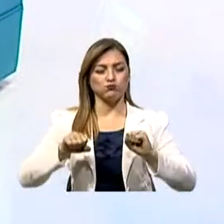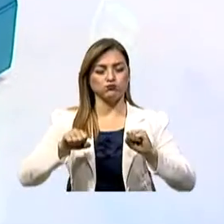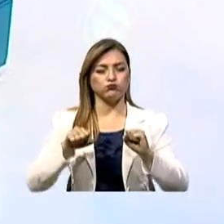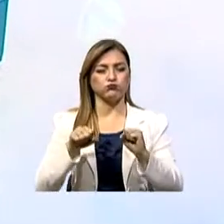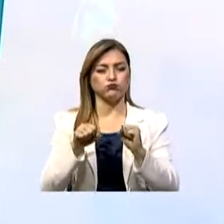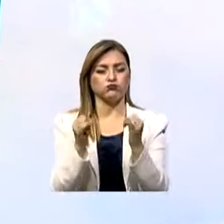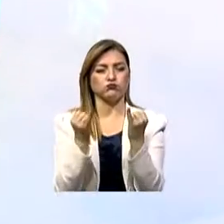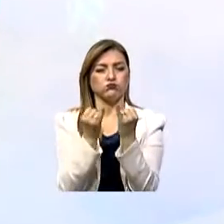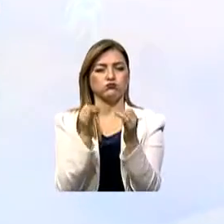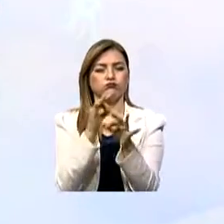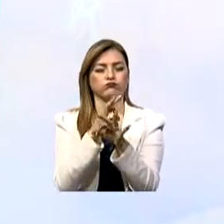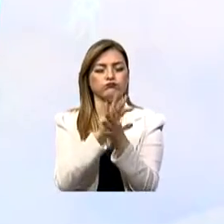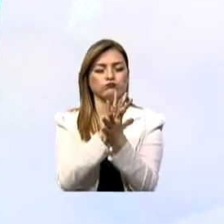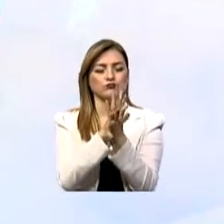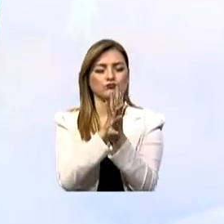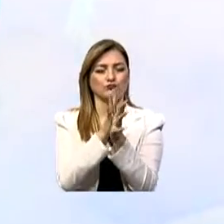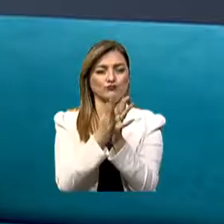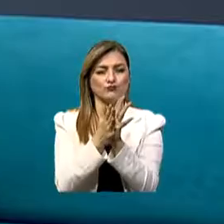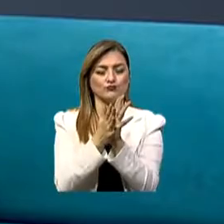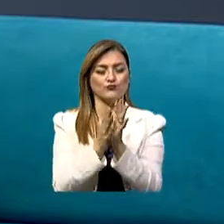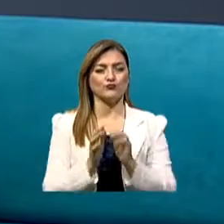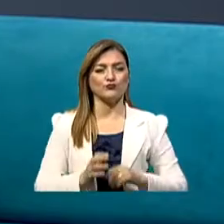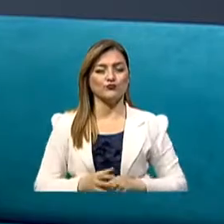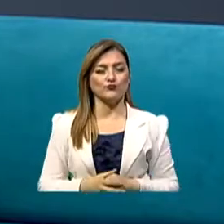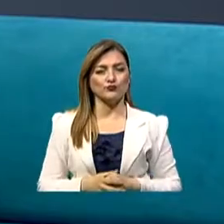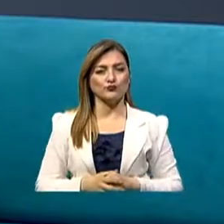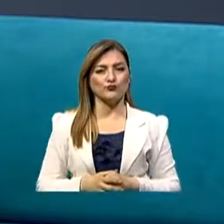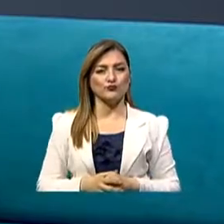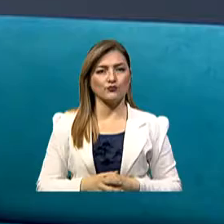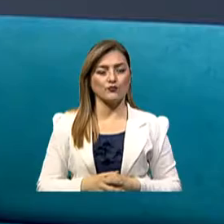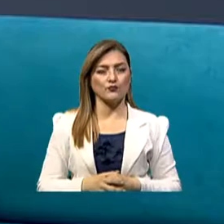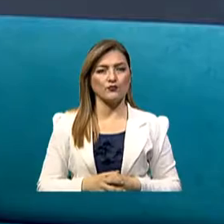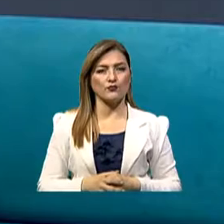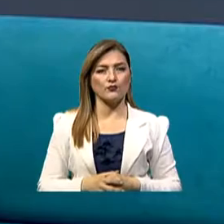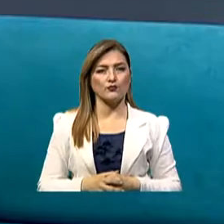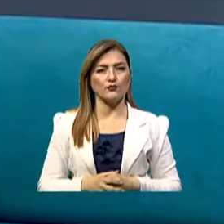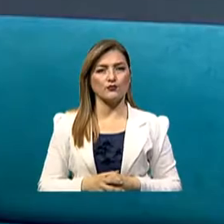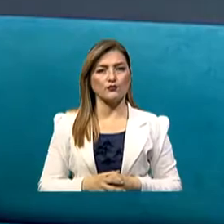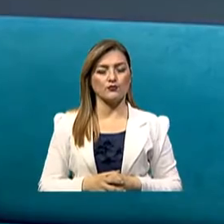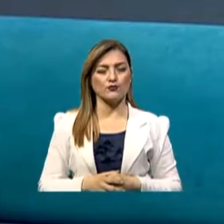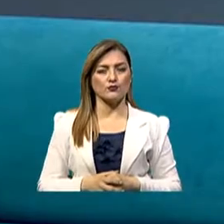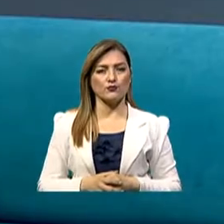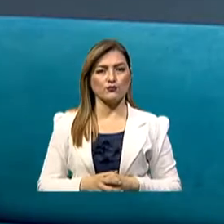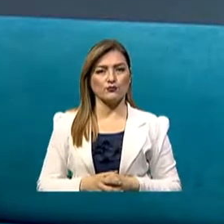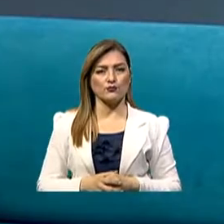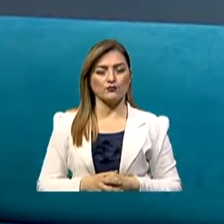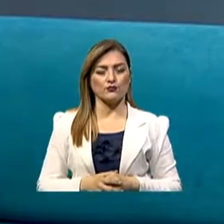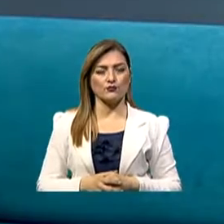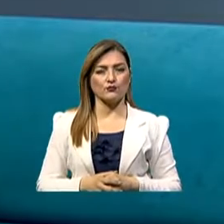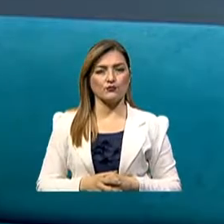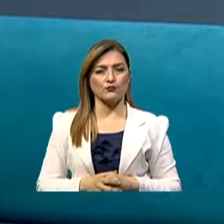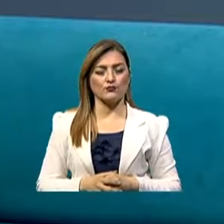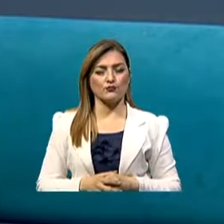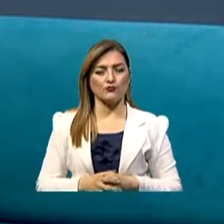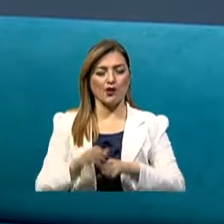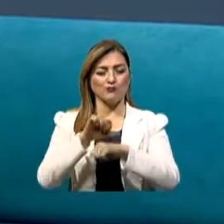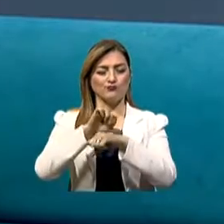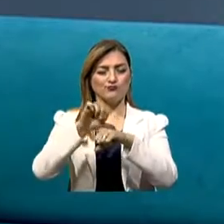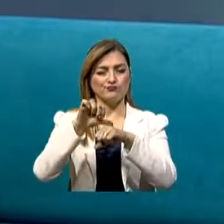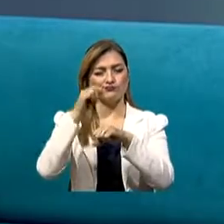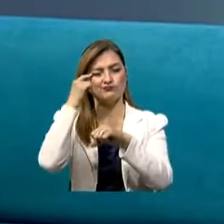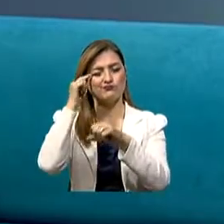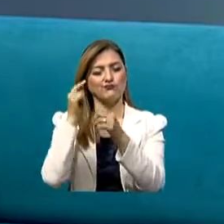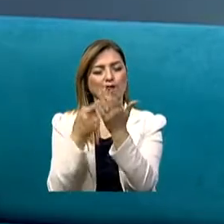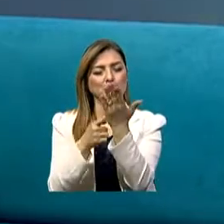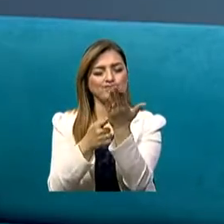funcionaba no funcionaba para nada y obviamente la cirugía es hay que pensarse la